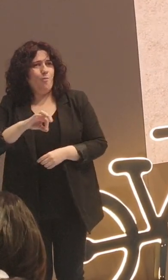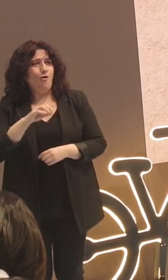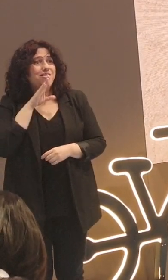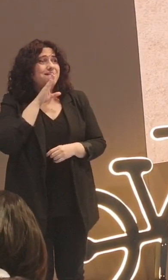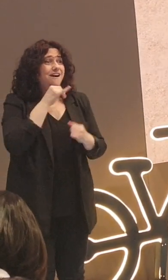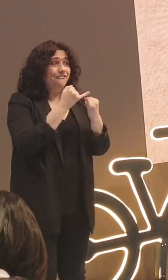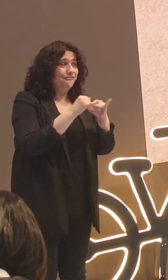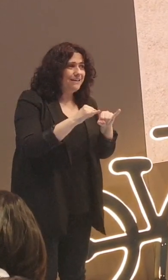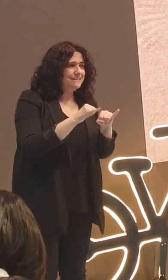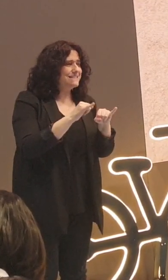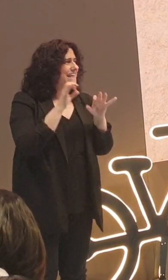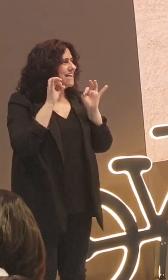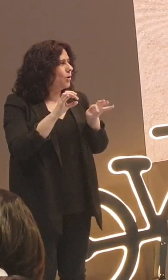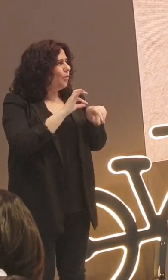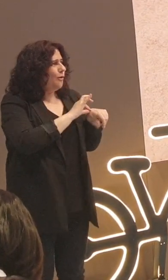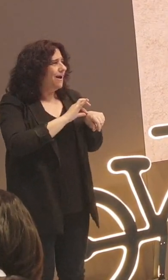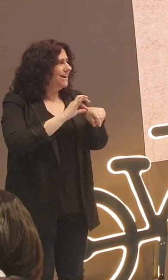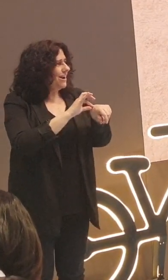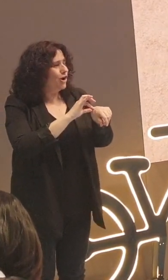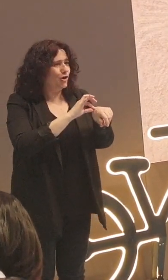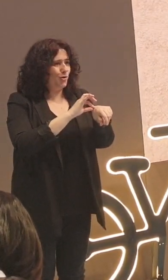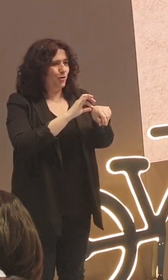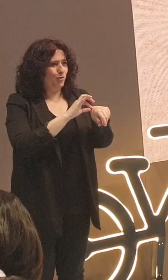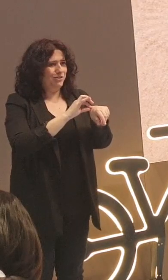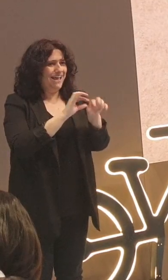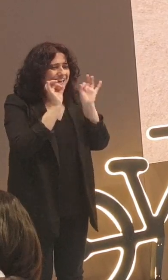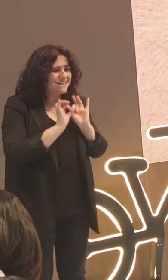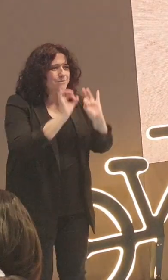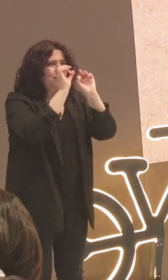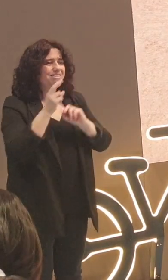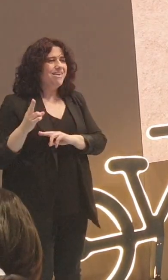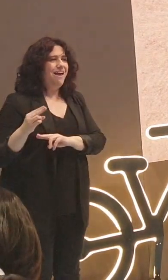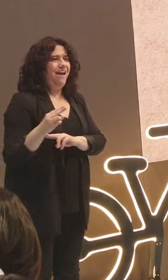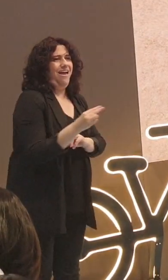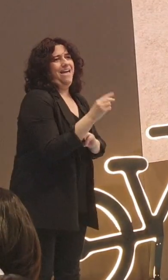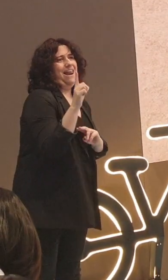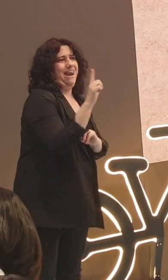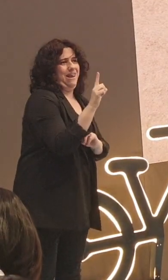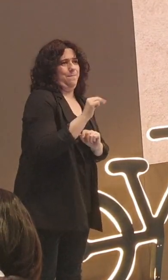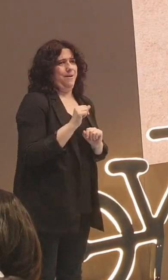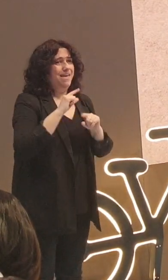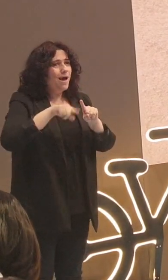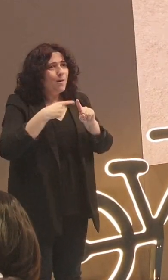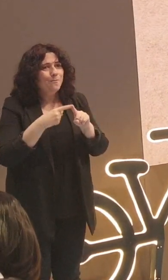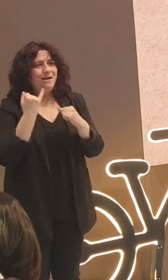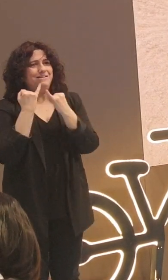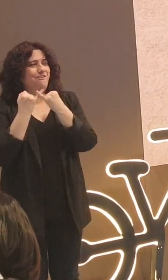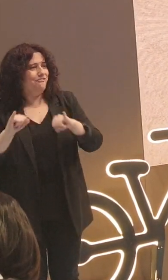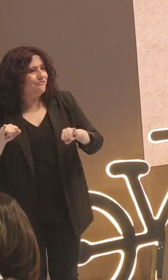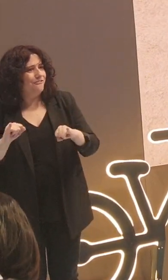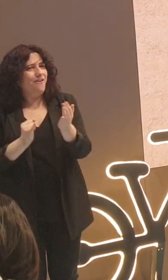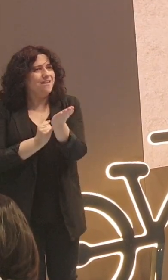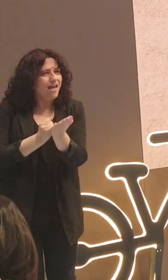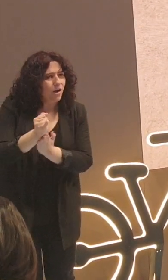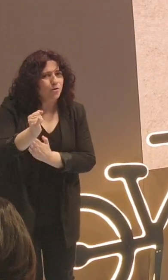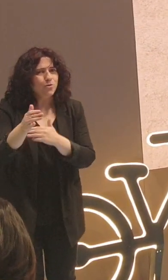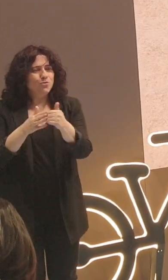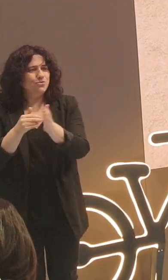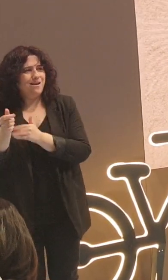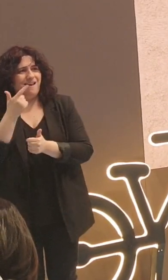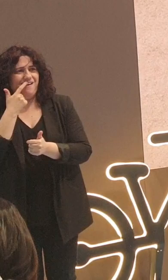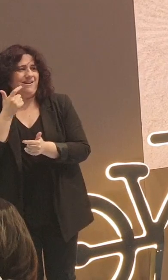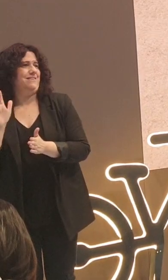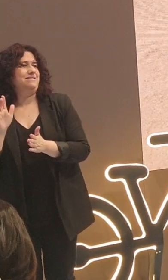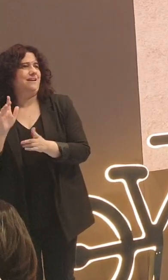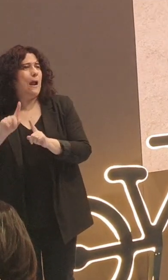fiesta la ruta de la lamprea, la gran tasca popular, la feria agroindustrial y artesanal, y en definitiva como que